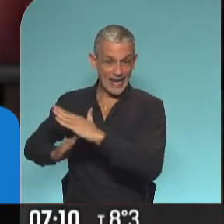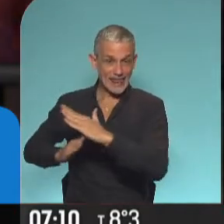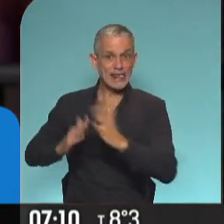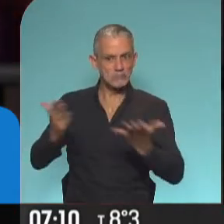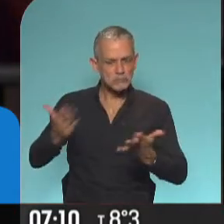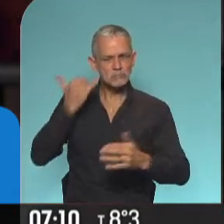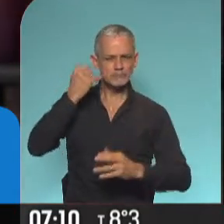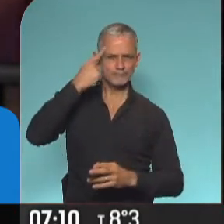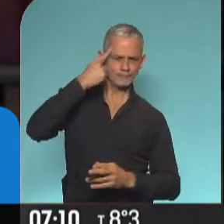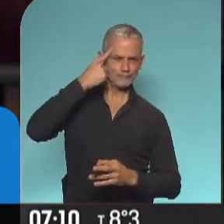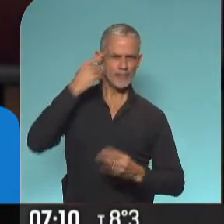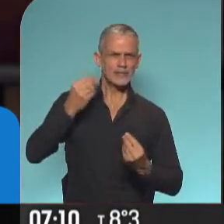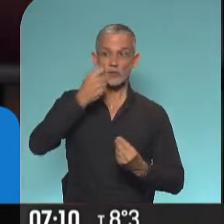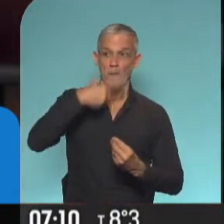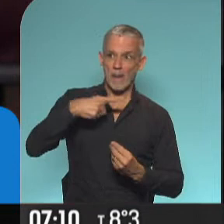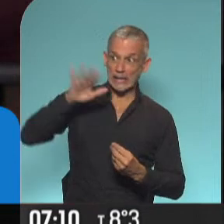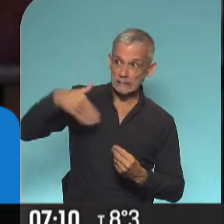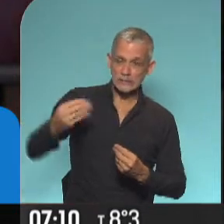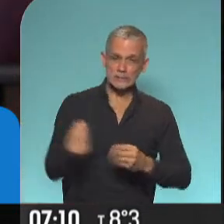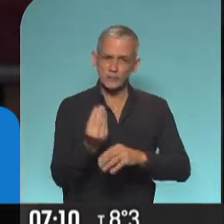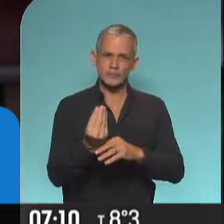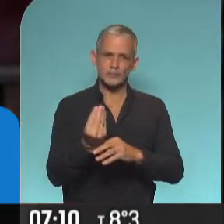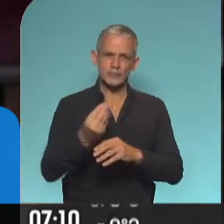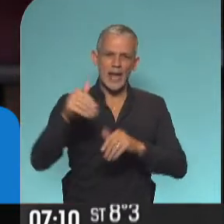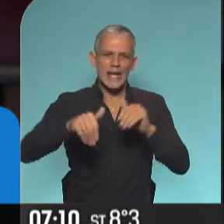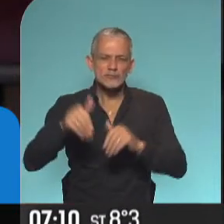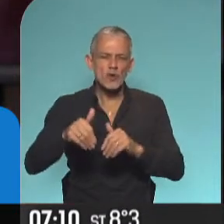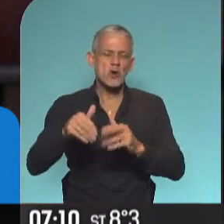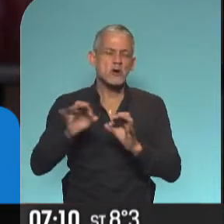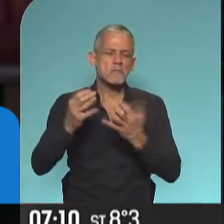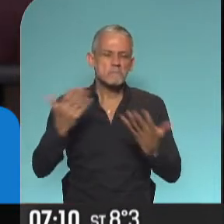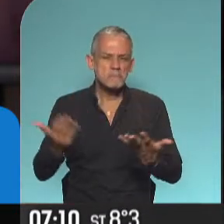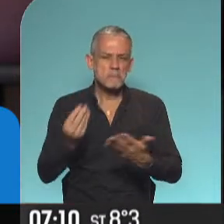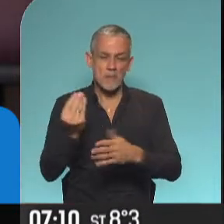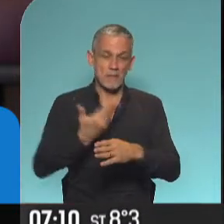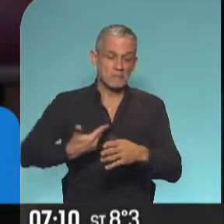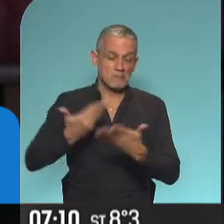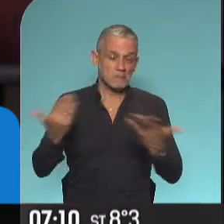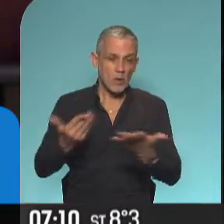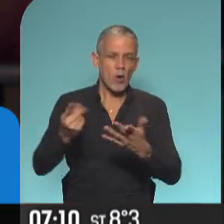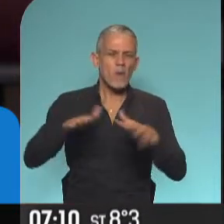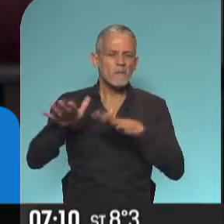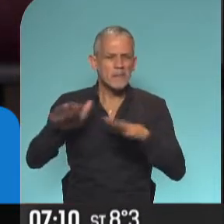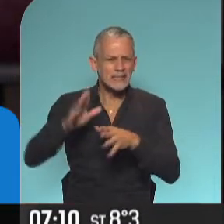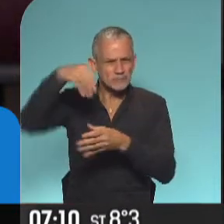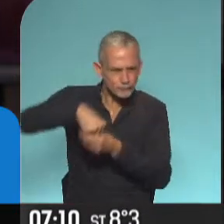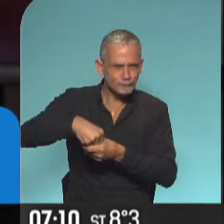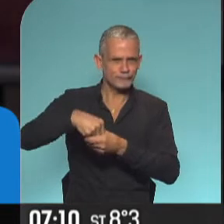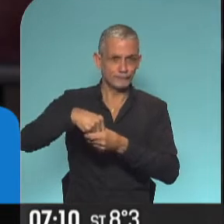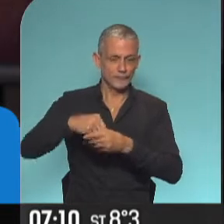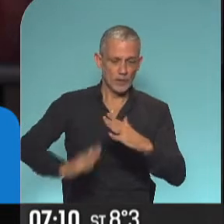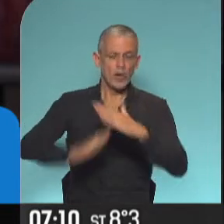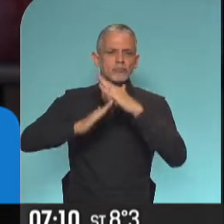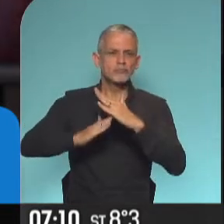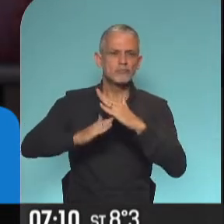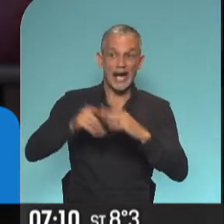están pensando en Mauricio Macri como alguien que debería, en todo caso, participar activamente en política, pero no conducir o ser